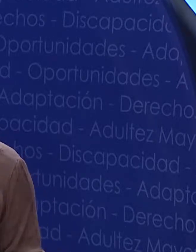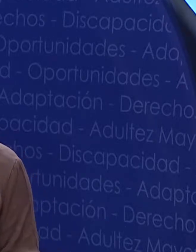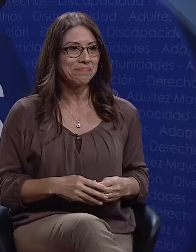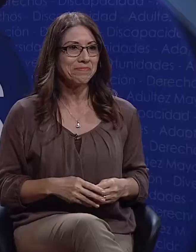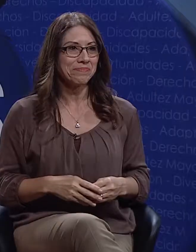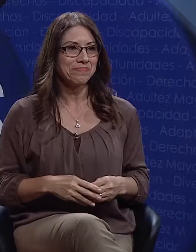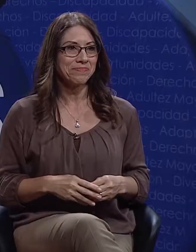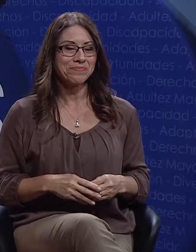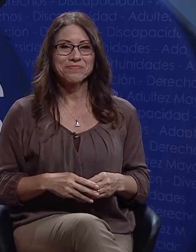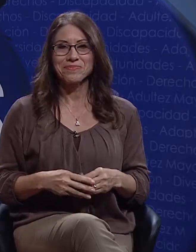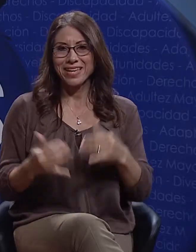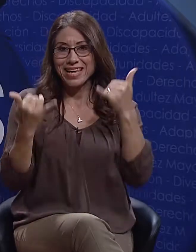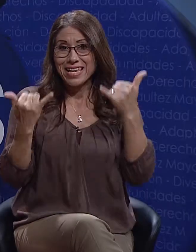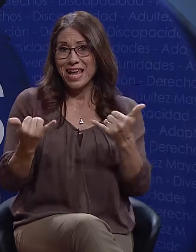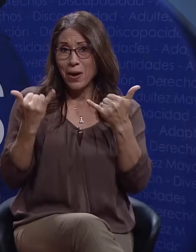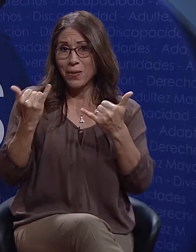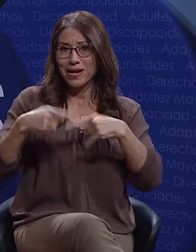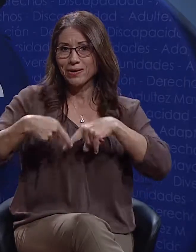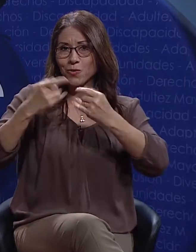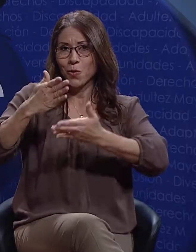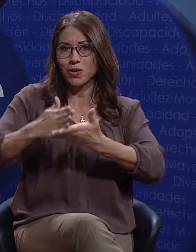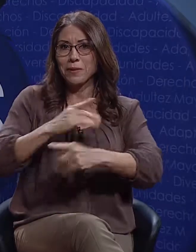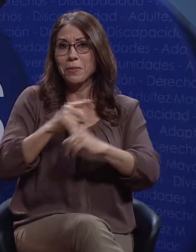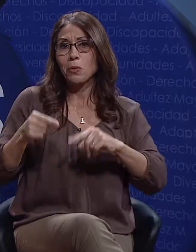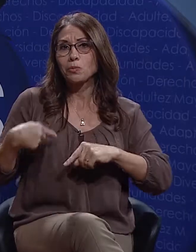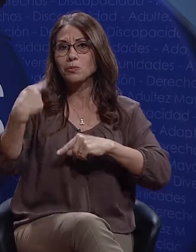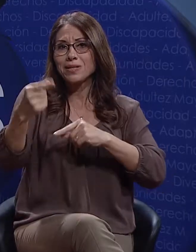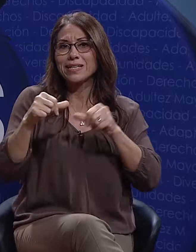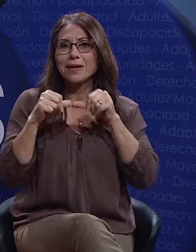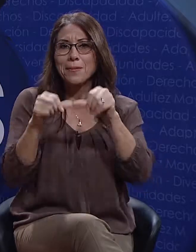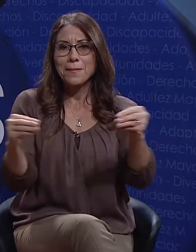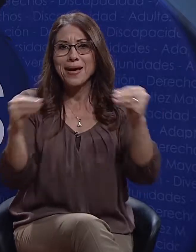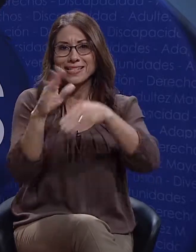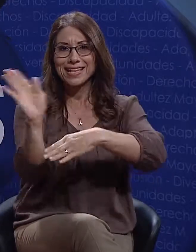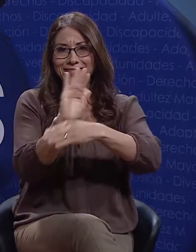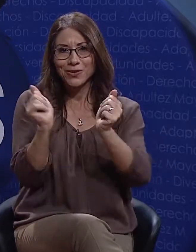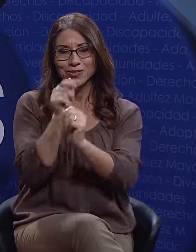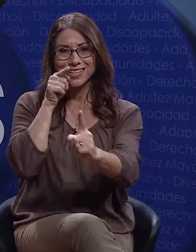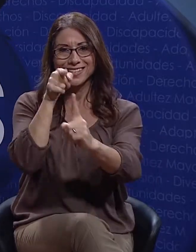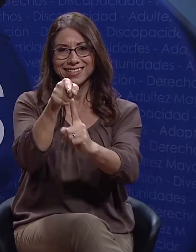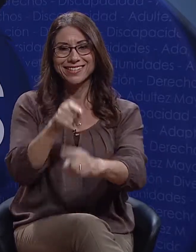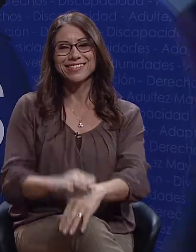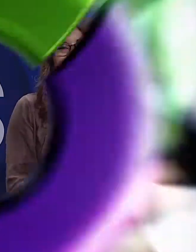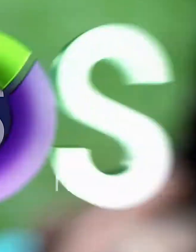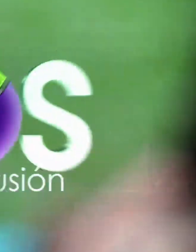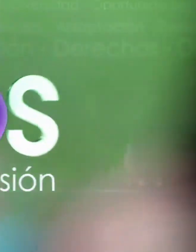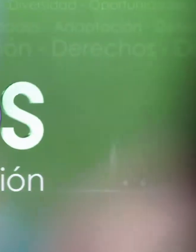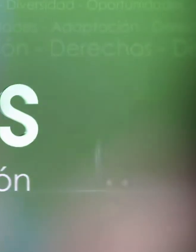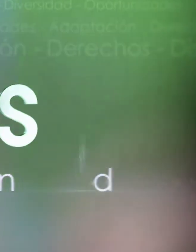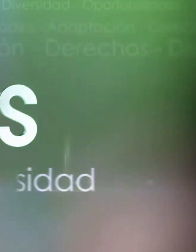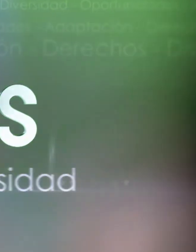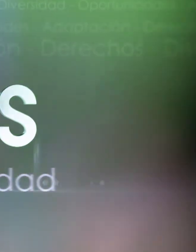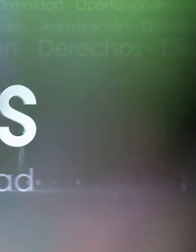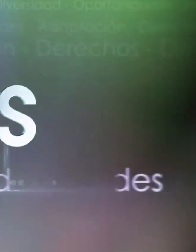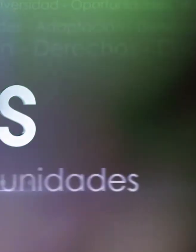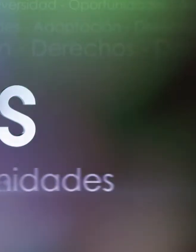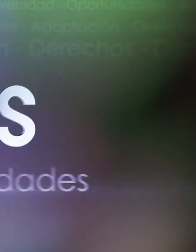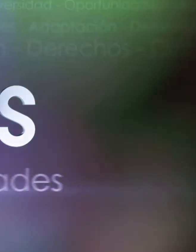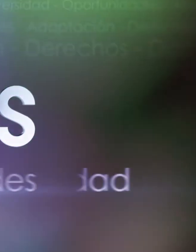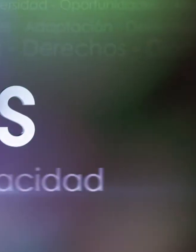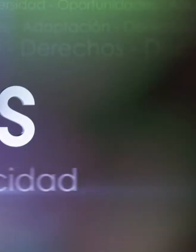agenda. Y ahora vamos a un corte, pero pronto regresamos con más Televisión con Sentido.